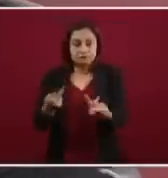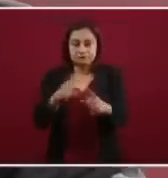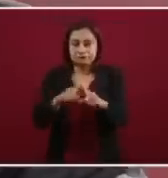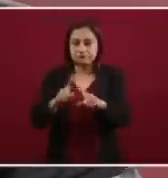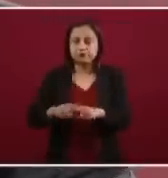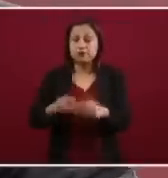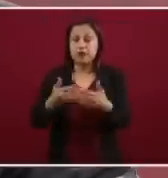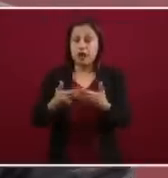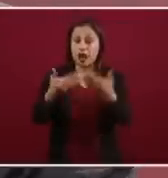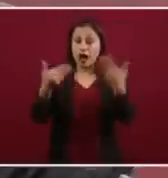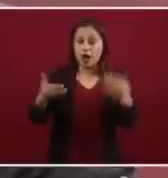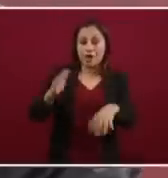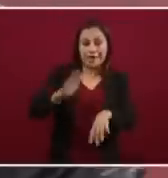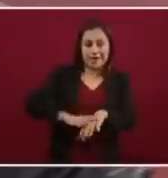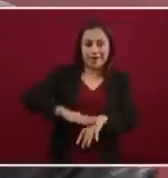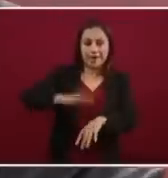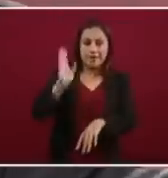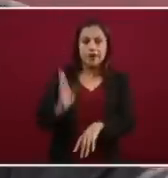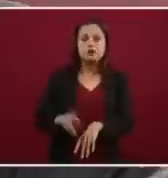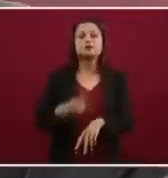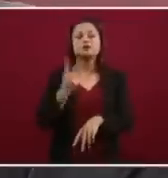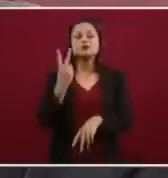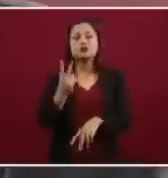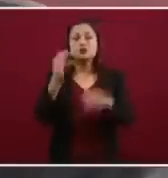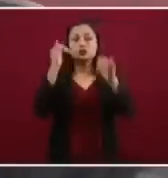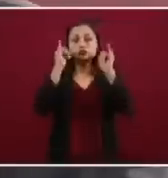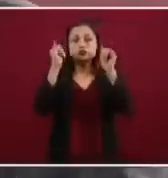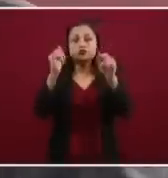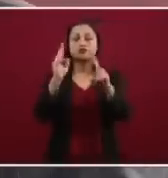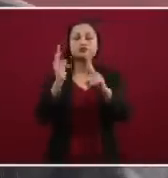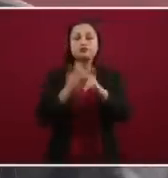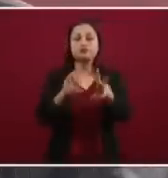porque hay un poco más de recursos.